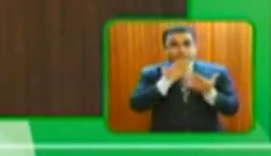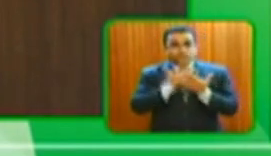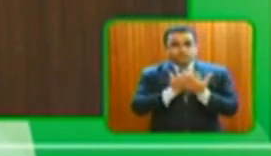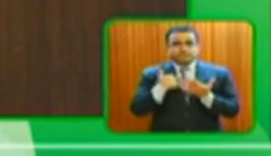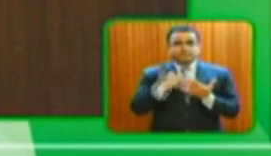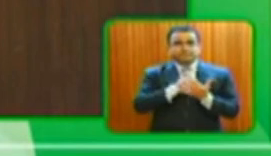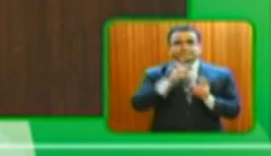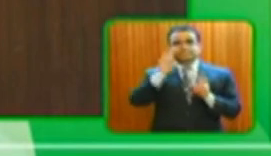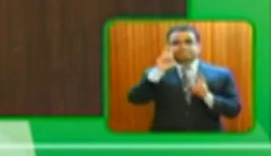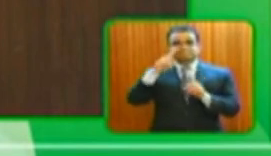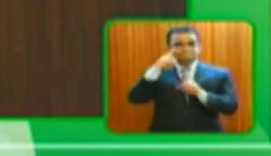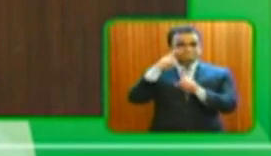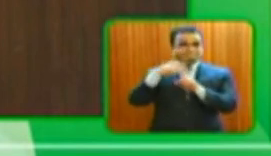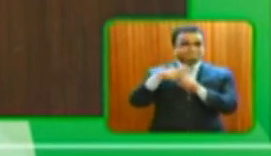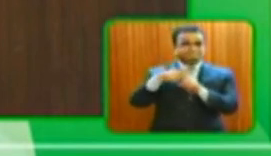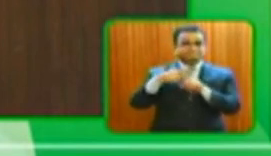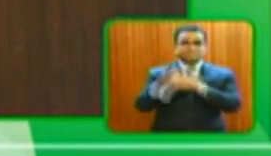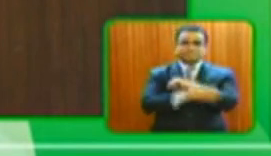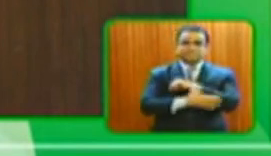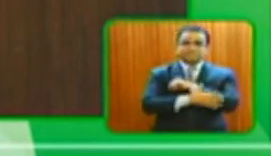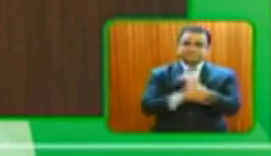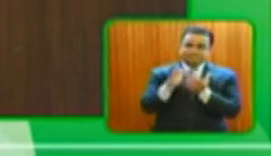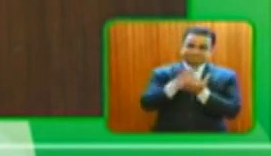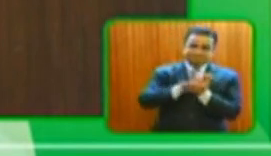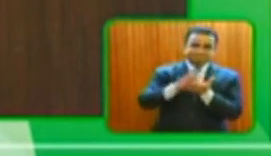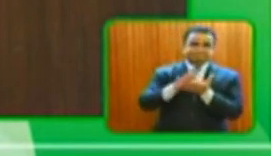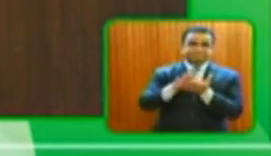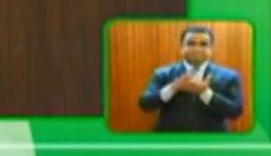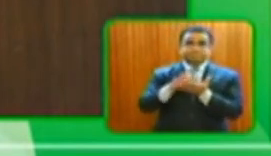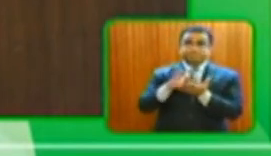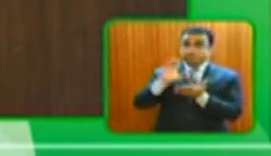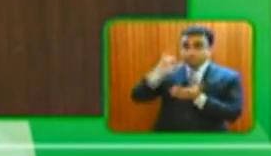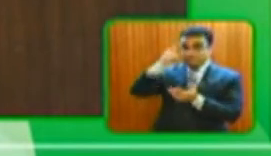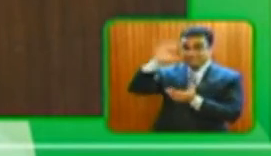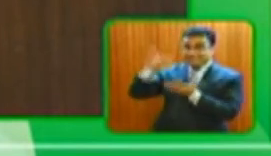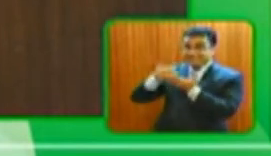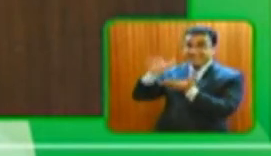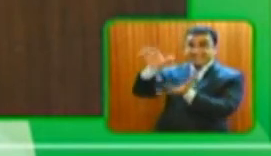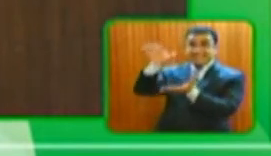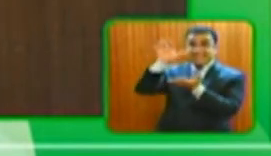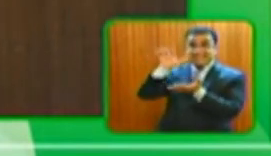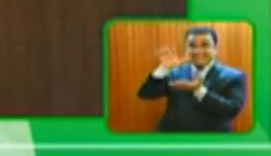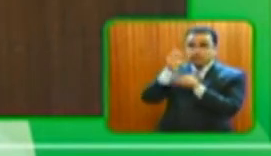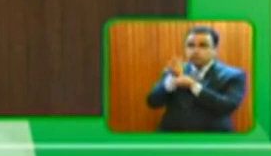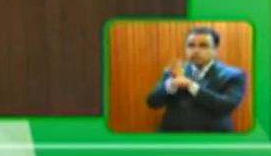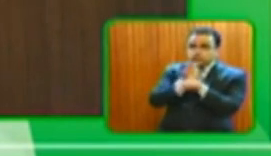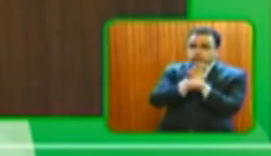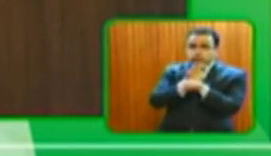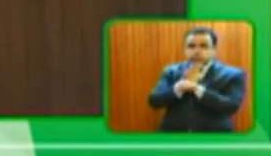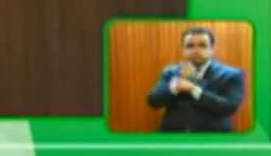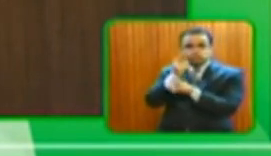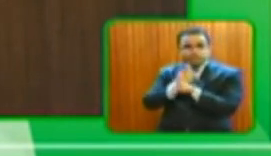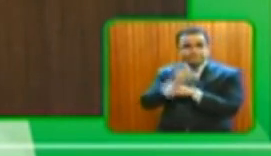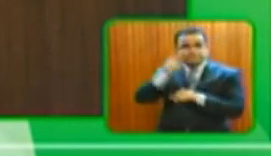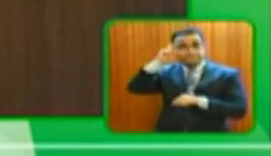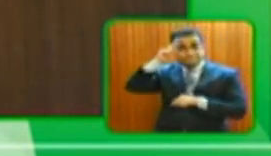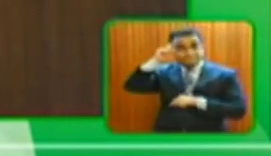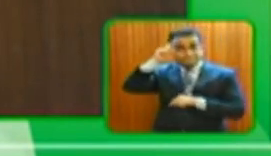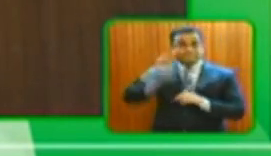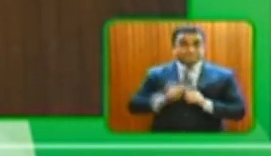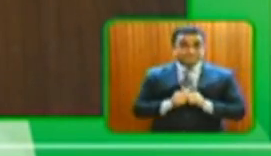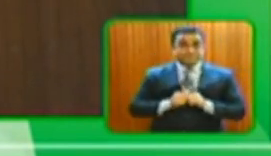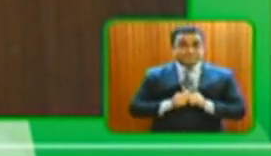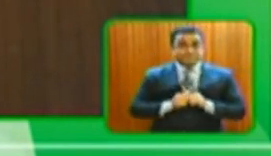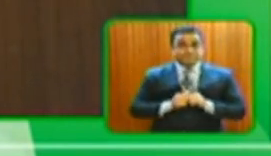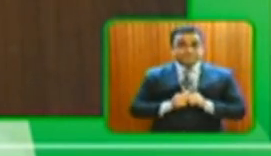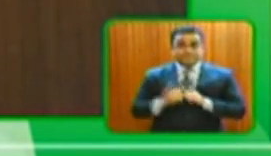de un país más transparente, en donde los recursos del Estado sean manejados con eficiencia y pulcritud. Un